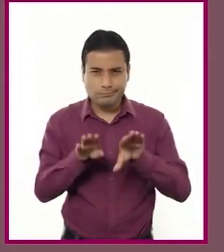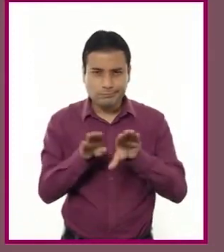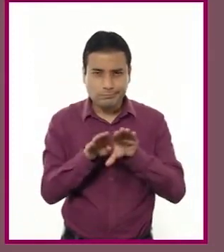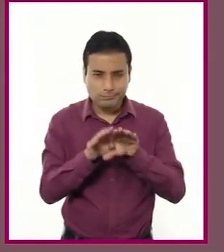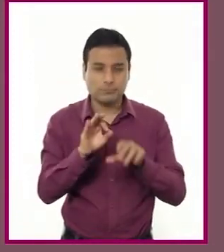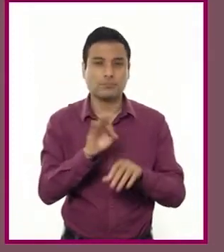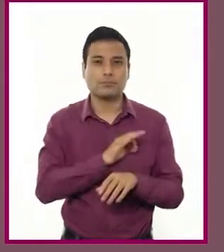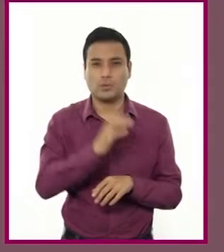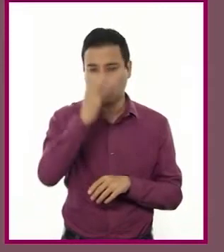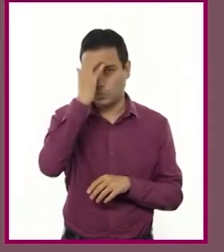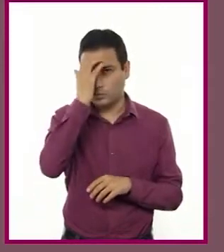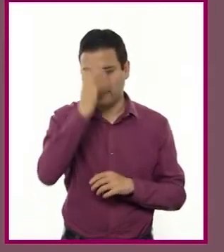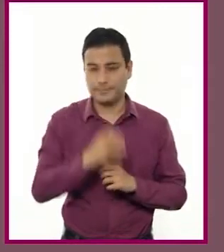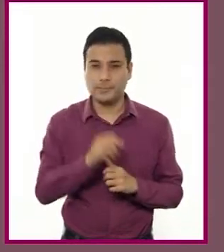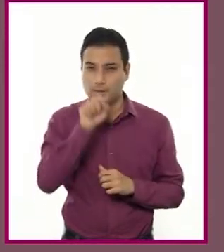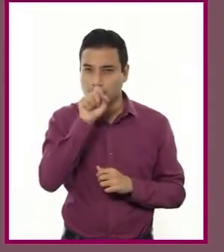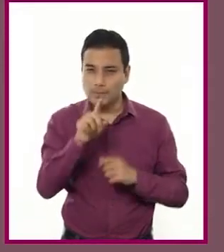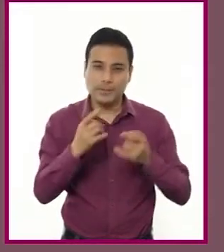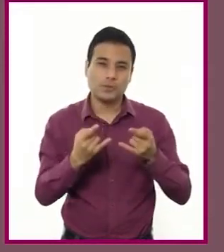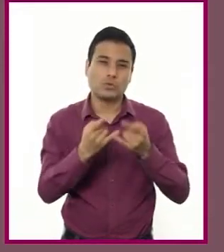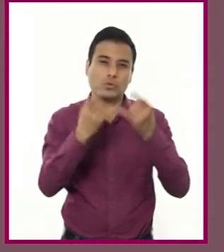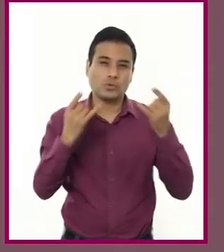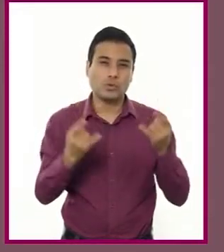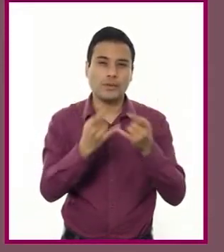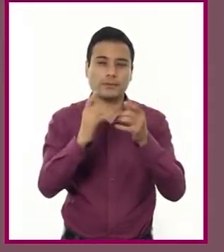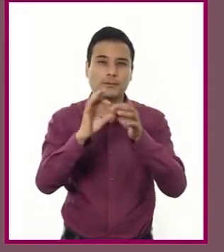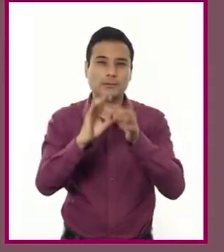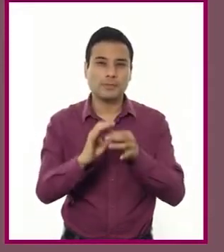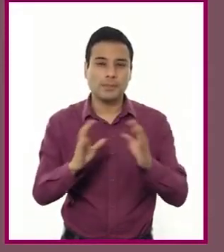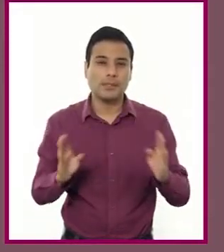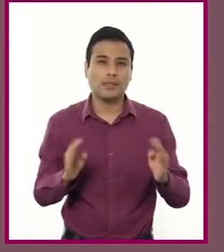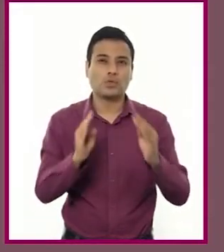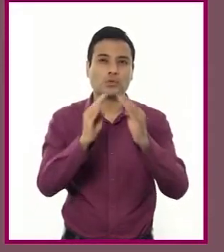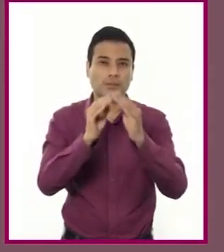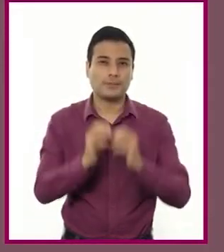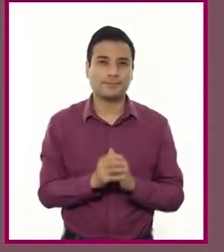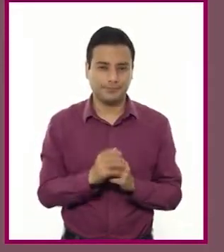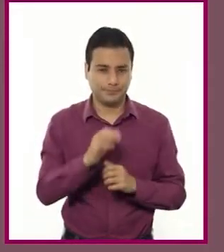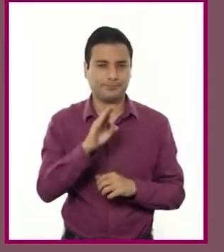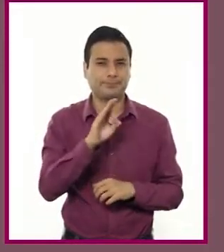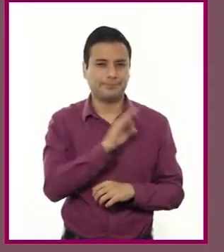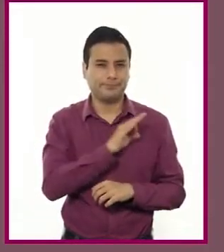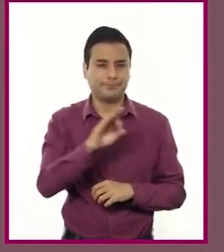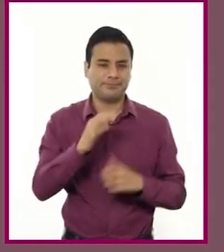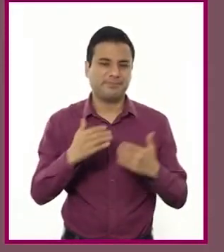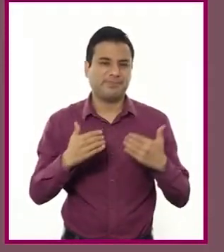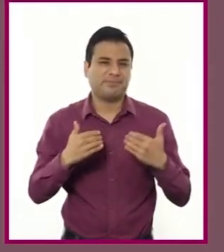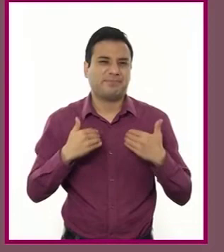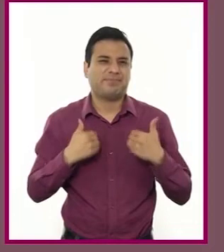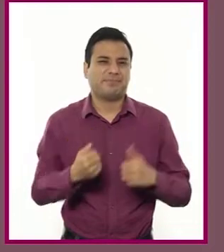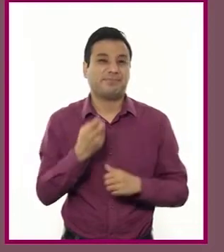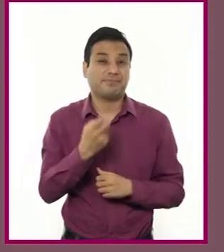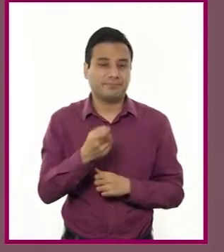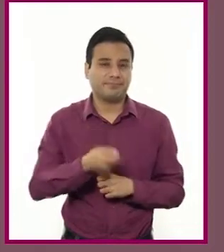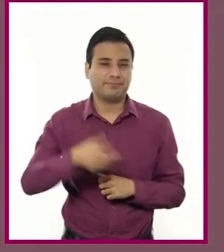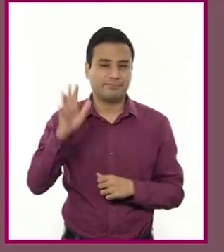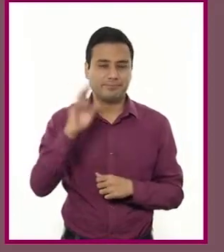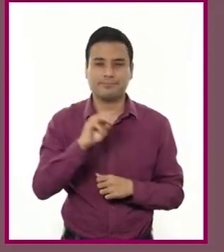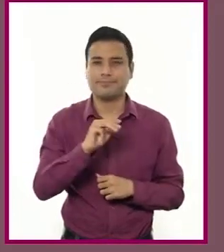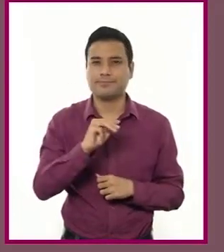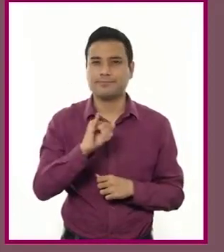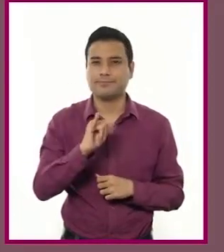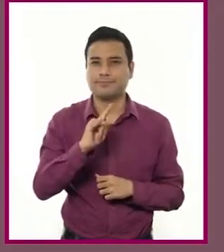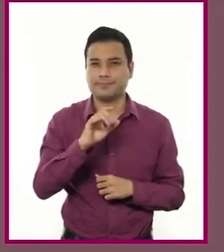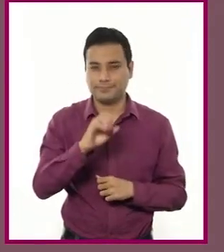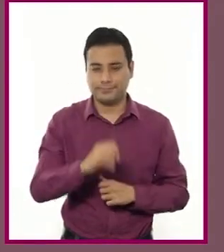conquista, además de relatos relacionados con Tenochtitlan que pueden entenderse como mitos fundacionales.